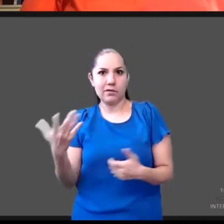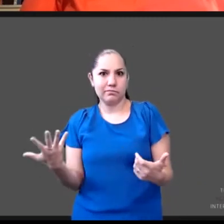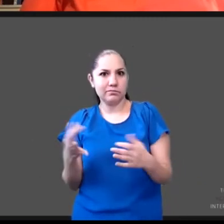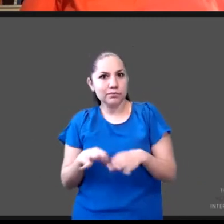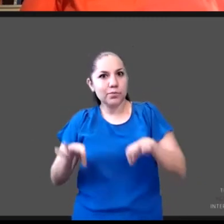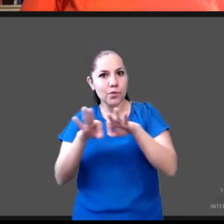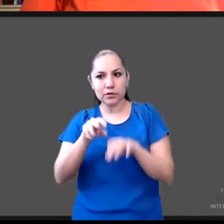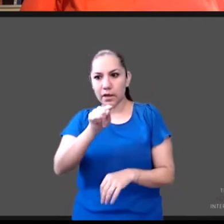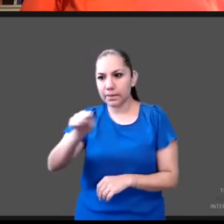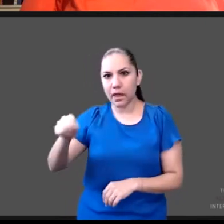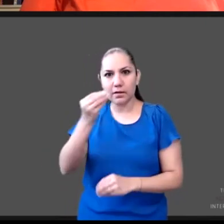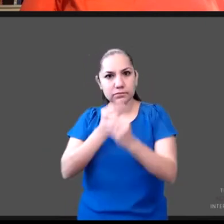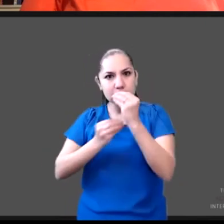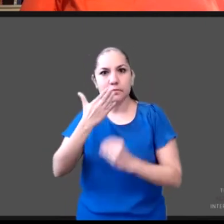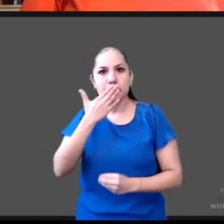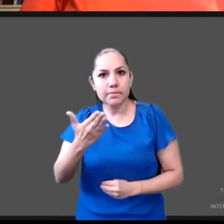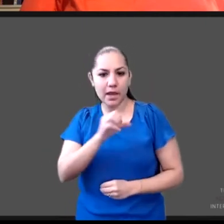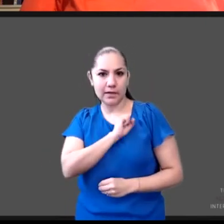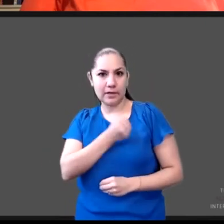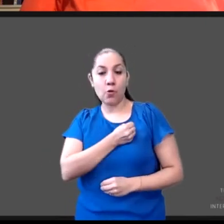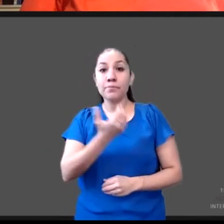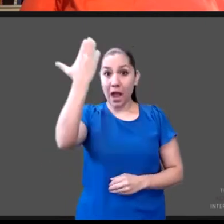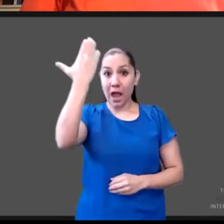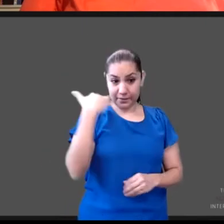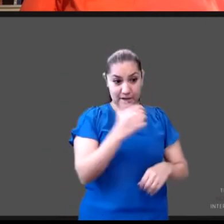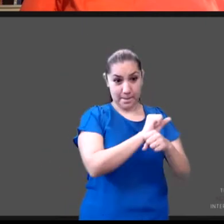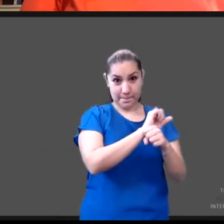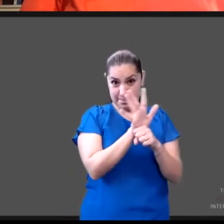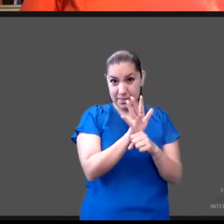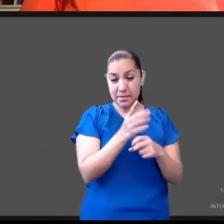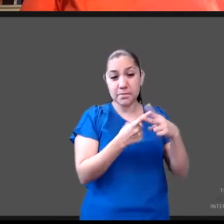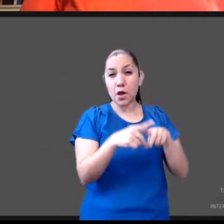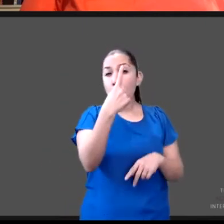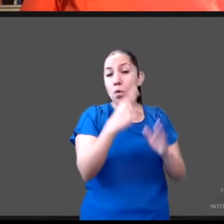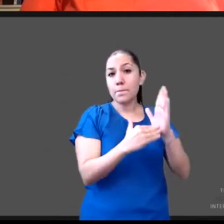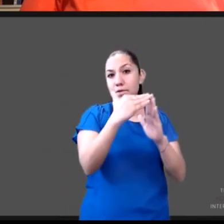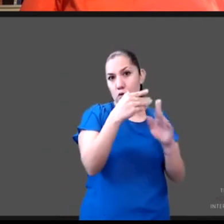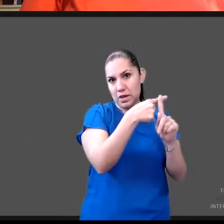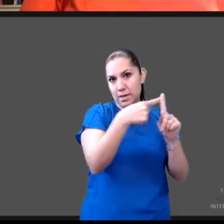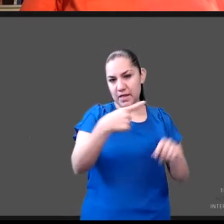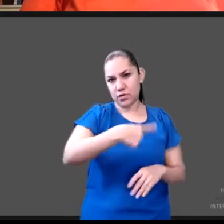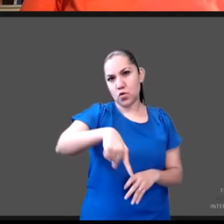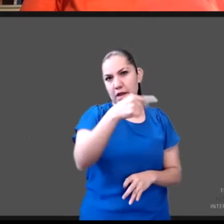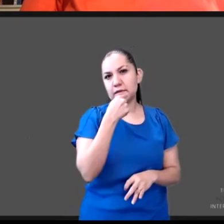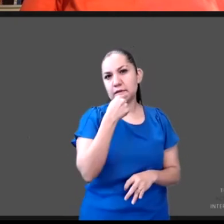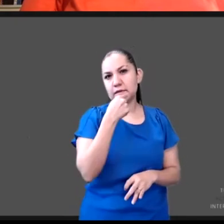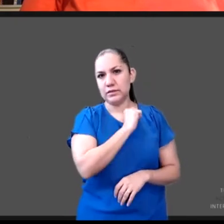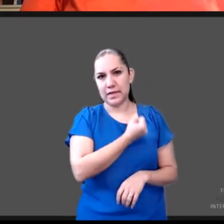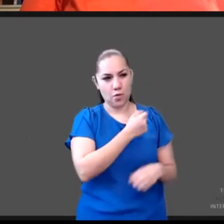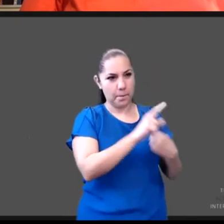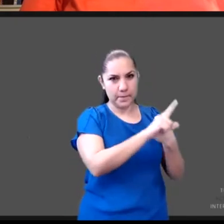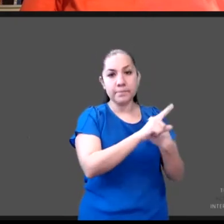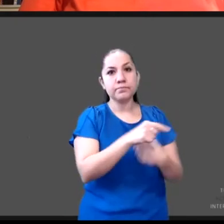desnutrición. Empezamos la pandemia con 1.5 millones. No quisiera que termináramos con 3 millones porque sabemos que cada niño o niña que cae